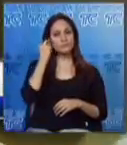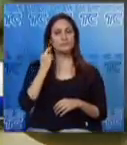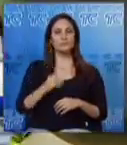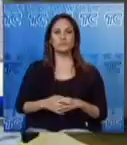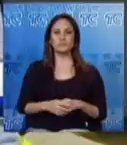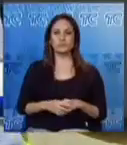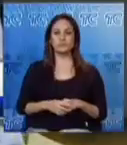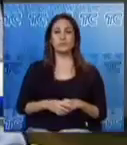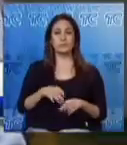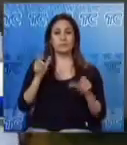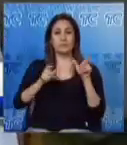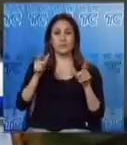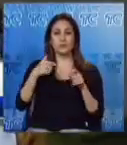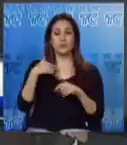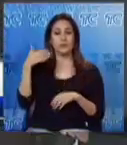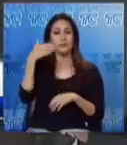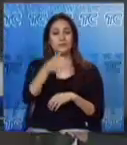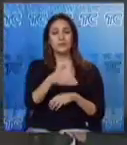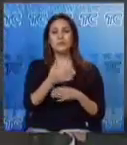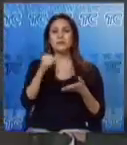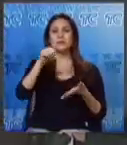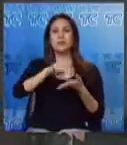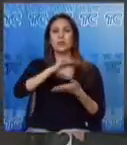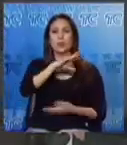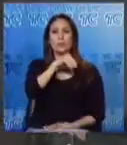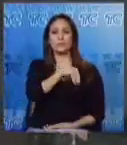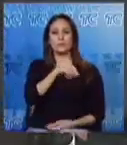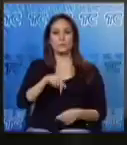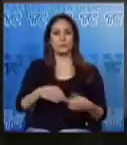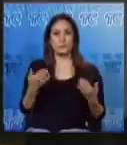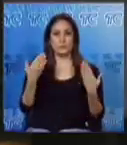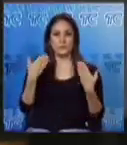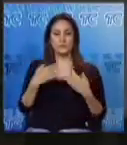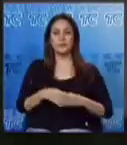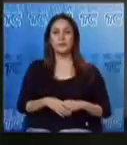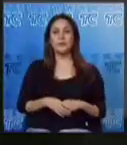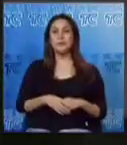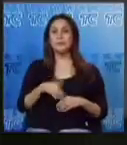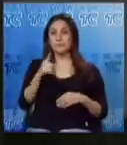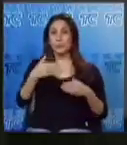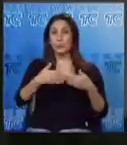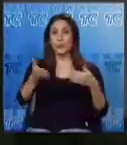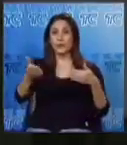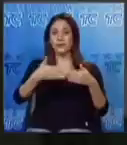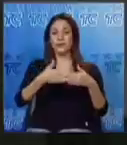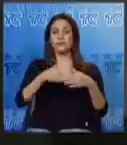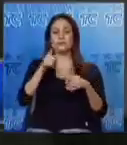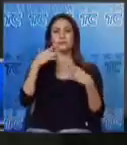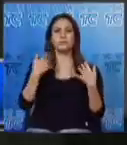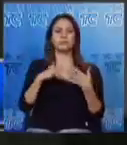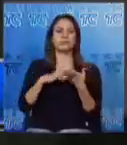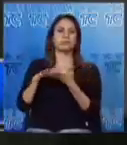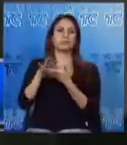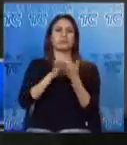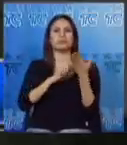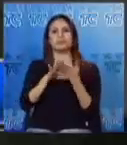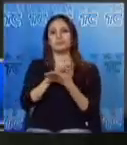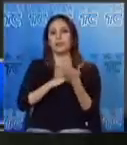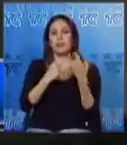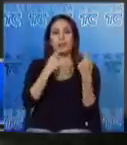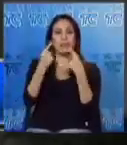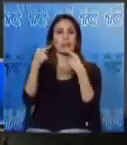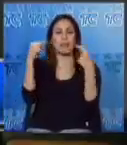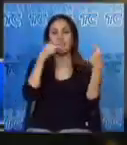Aún no entraban los presidenciables al centro de convenciones en Guayaquil y en una de las puertas de ingreso otro debate se generaba. Era